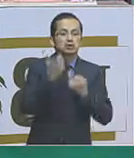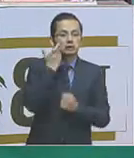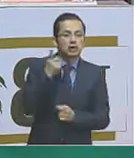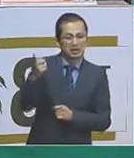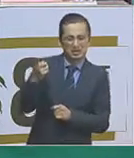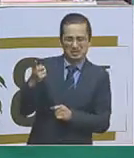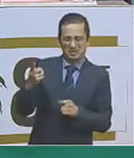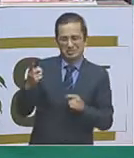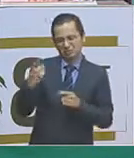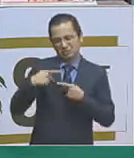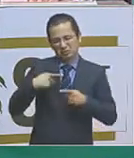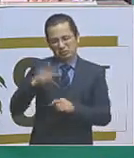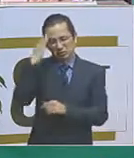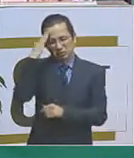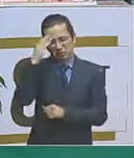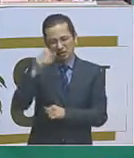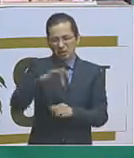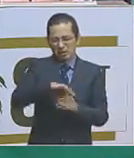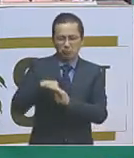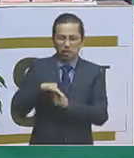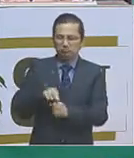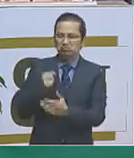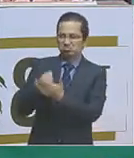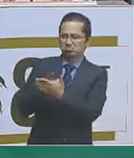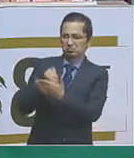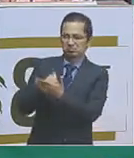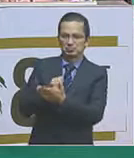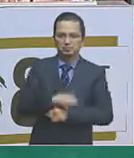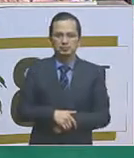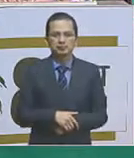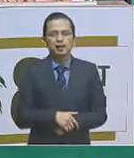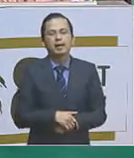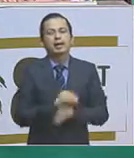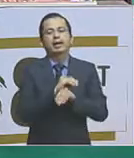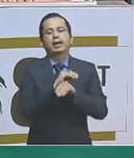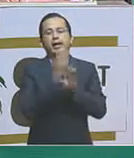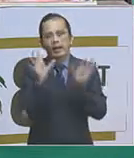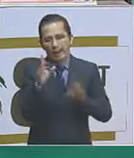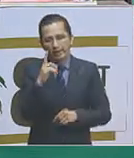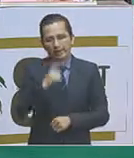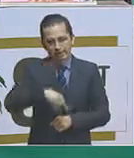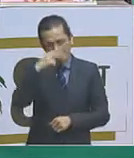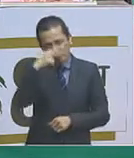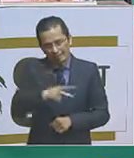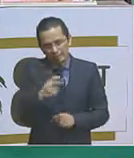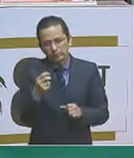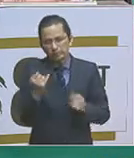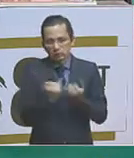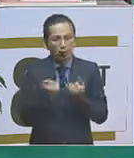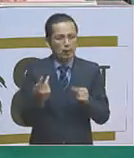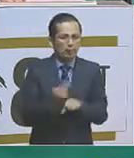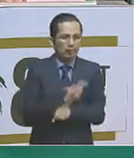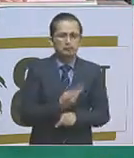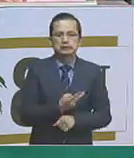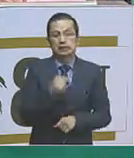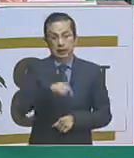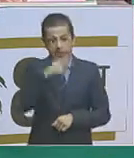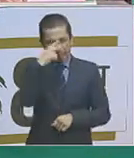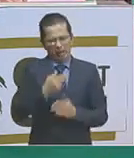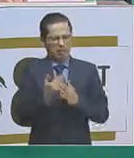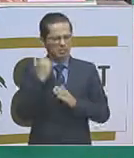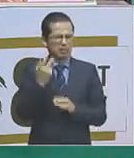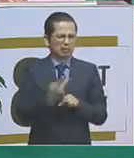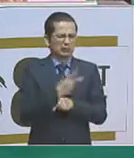surgirán en méxico que así nunca ha sucedido las teorías de la conspiración a lo mejor en algún momento sucede durante los